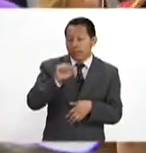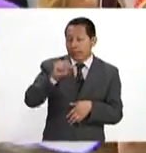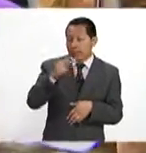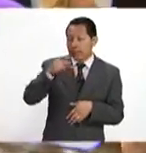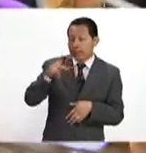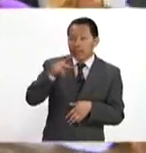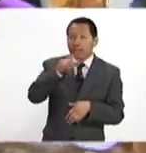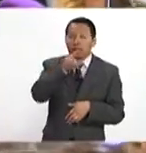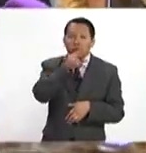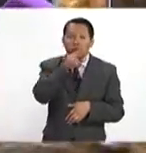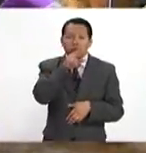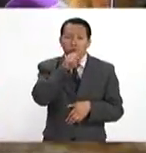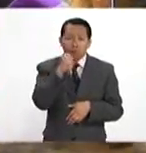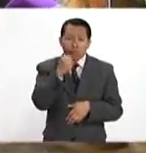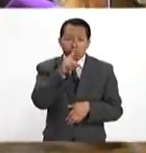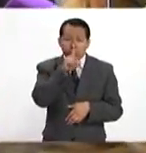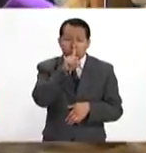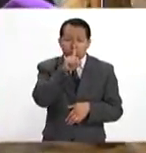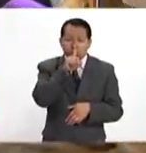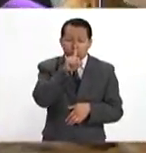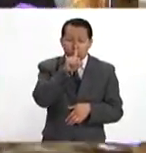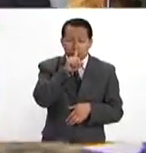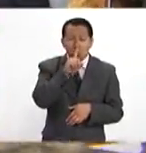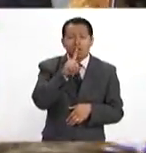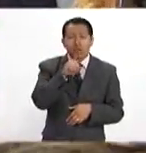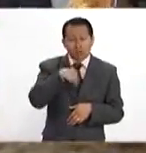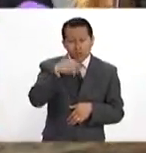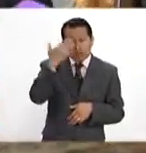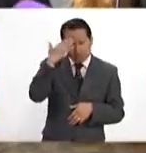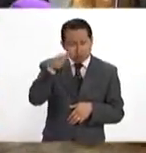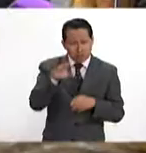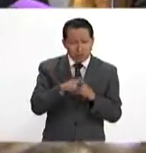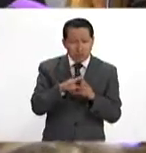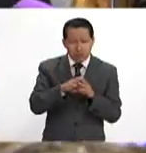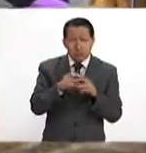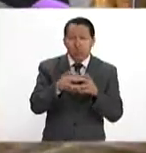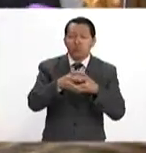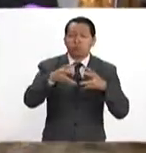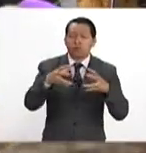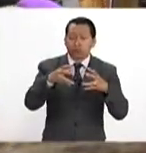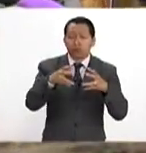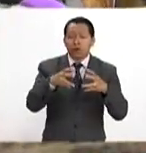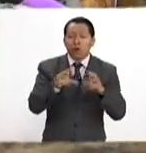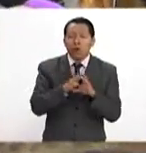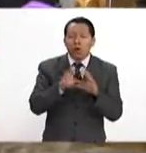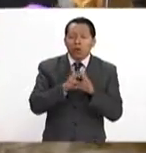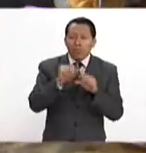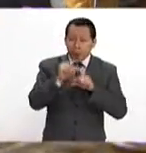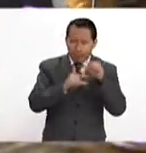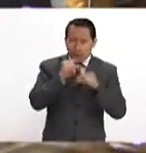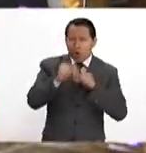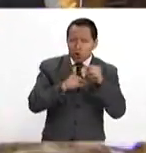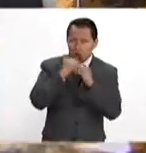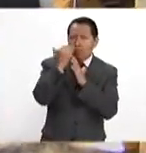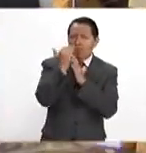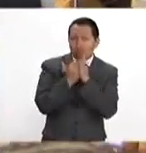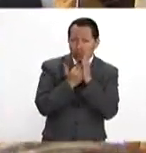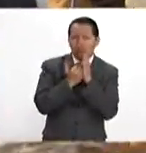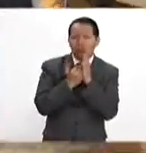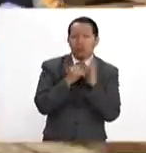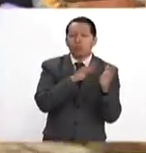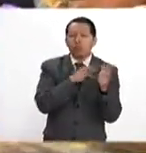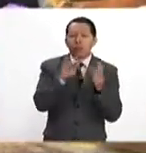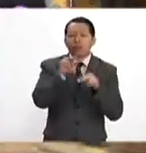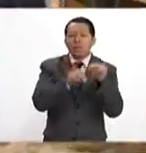tema de preocupación, ni cambia nuestro pronóstico en el sentido de que la inflación seguirá convergiendo a la baja, se ubicará en